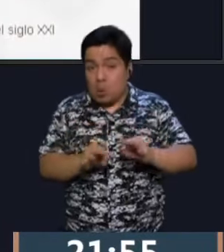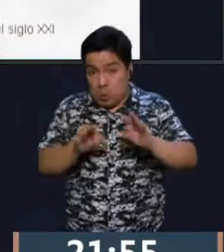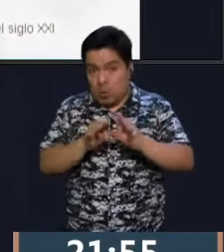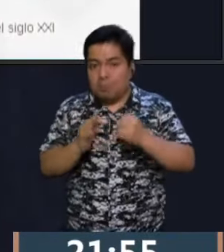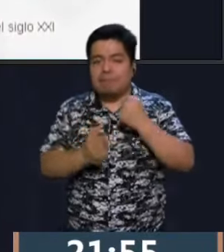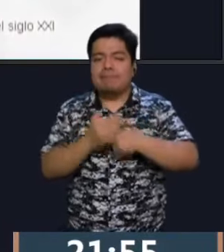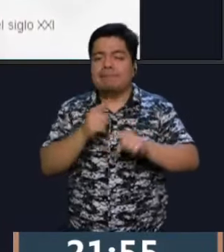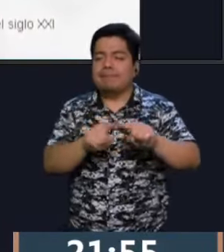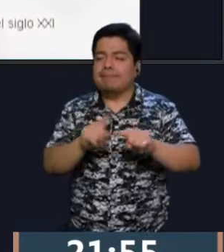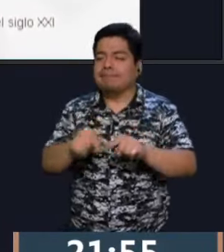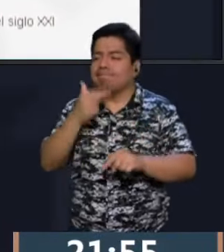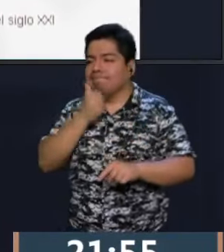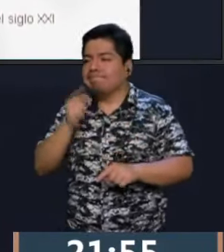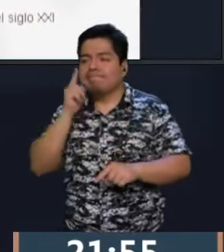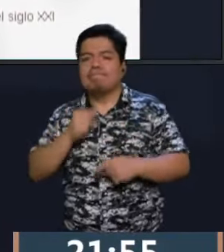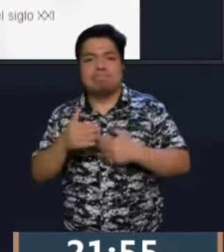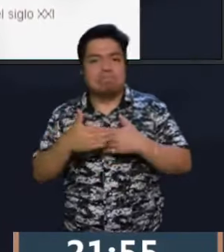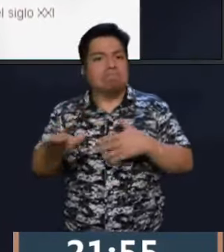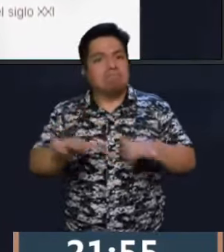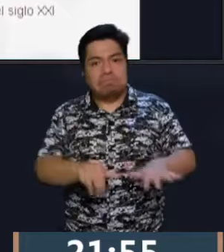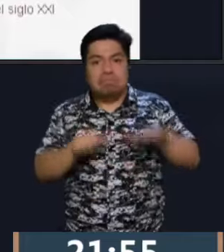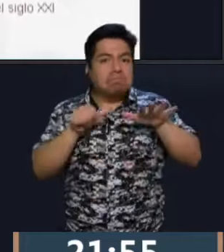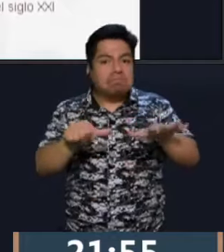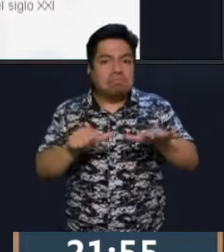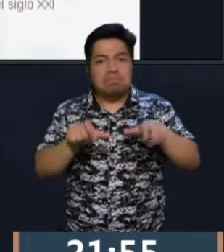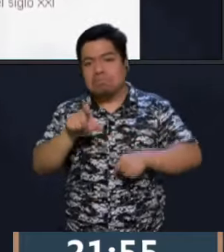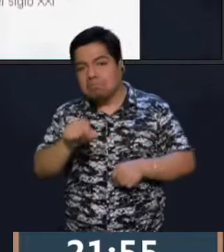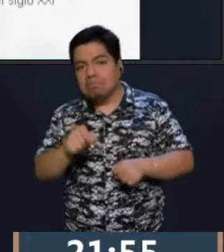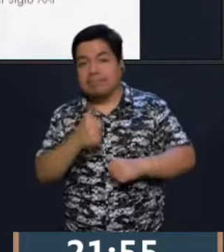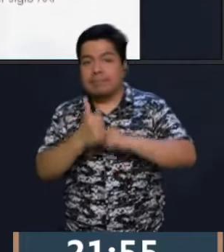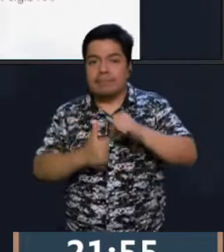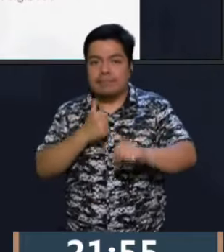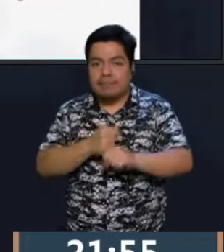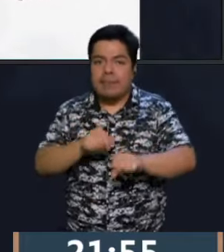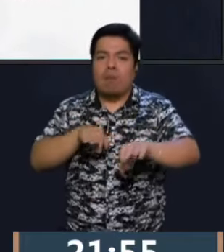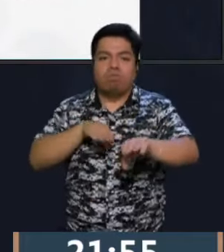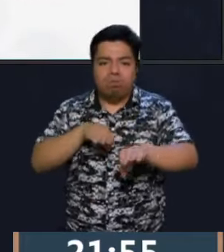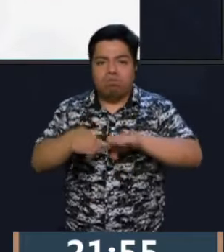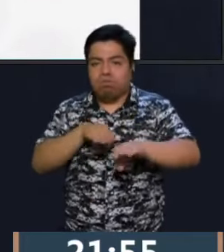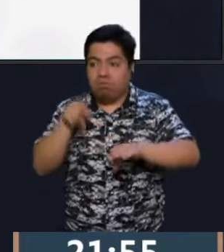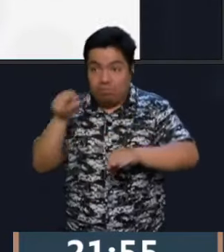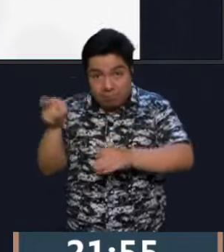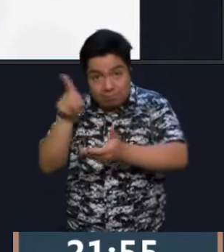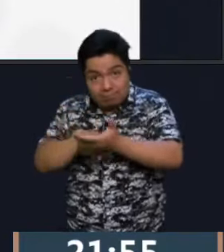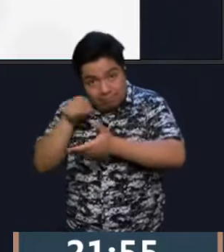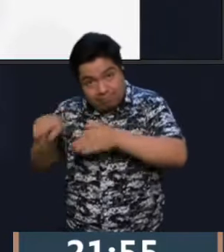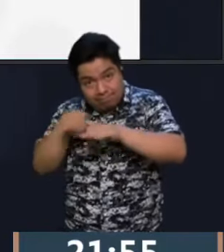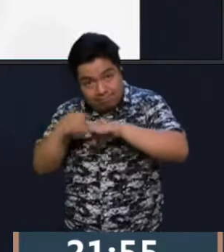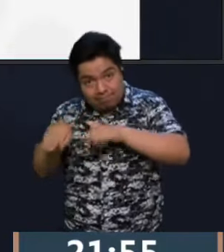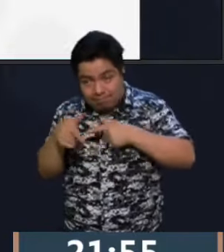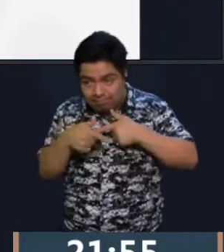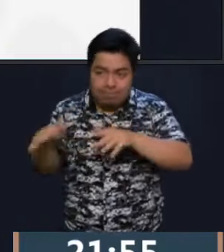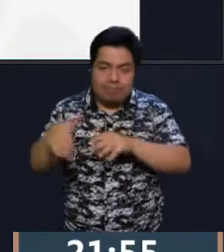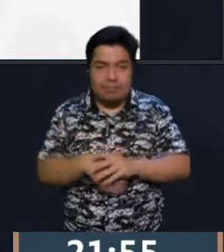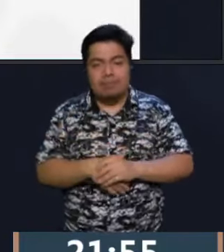de ellos pues tienen ya 16, 20 años de estar trabajando en la Cineteca.